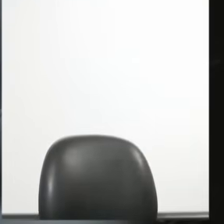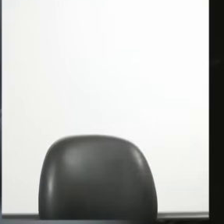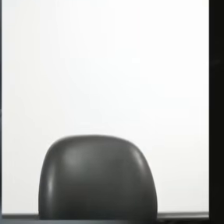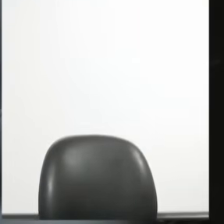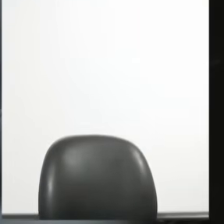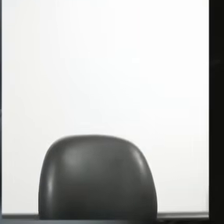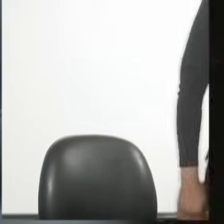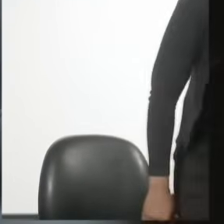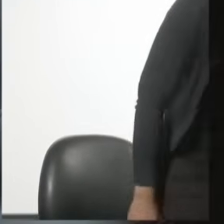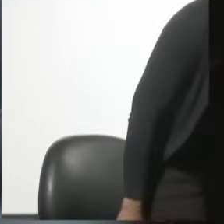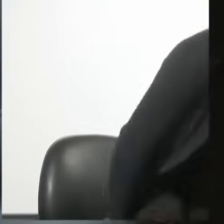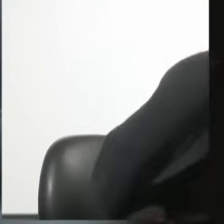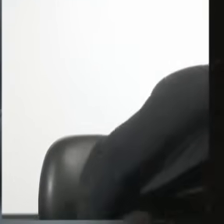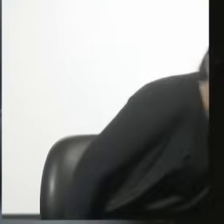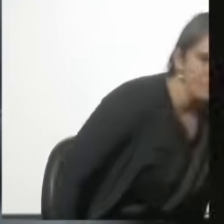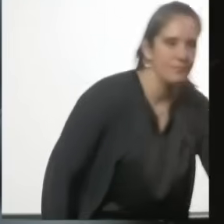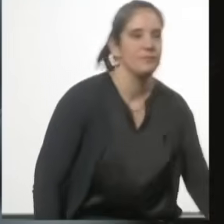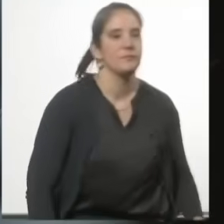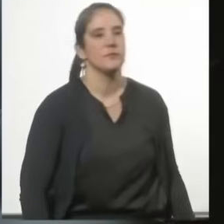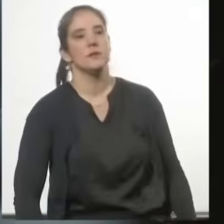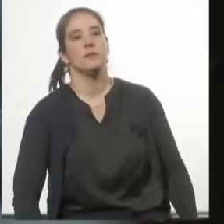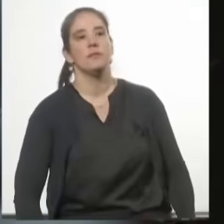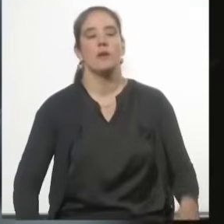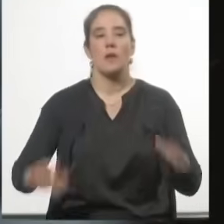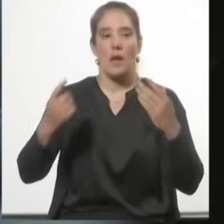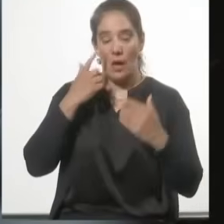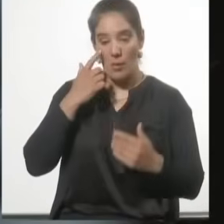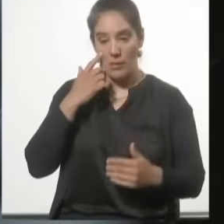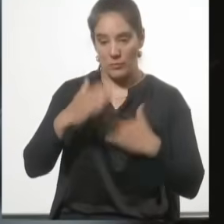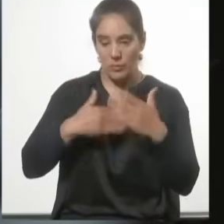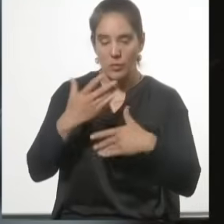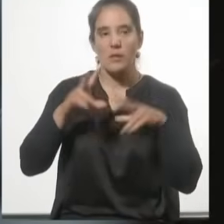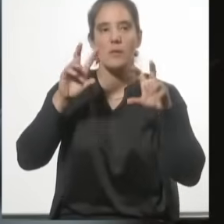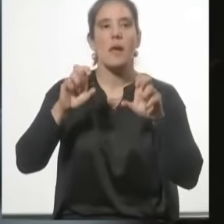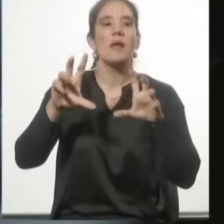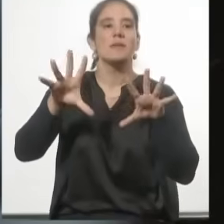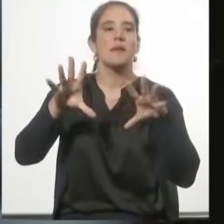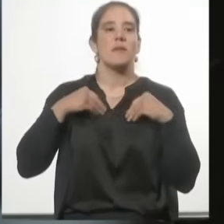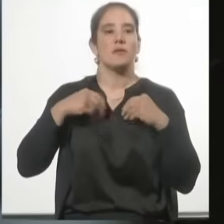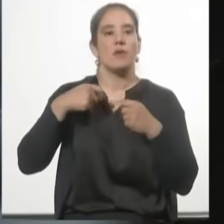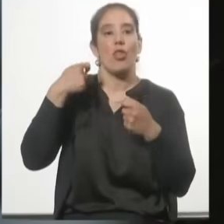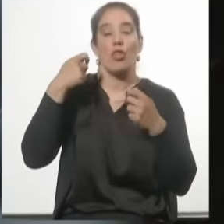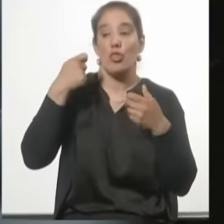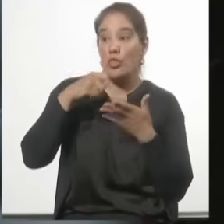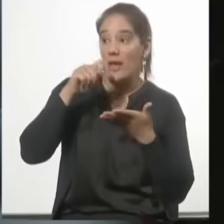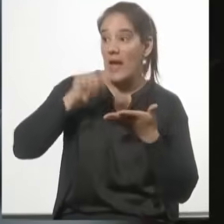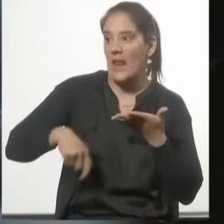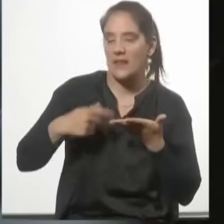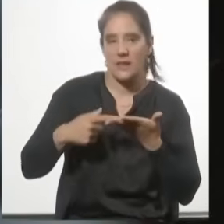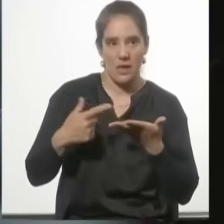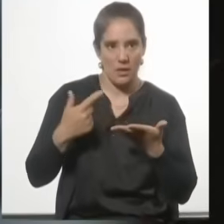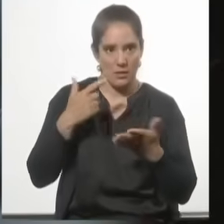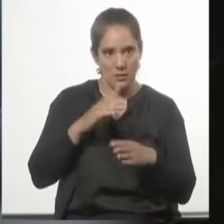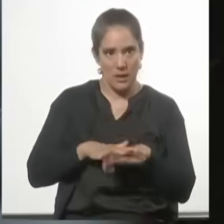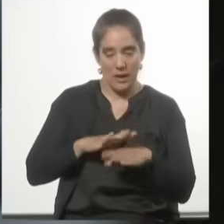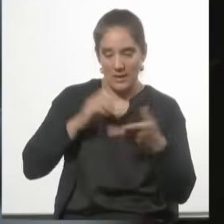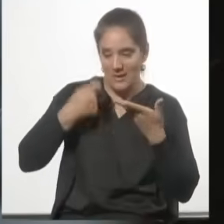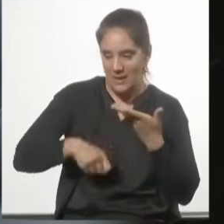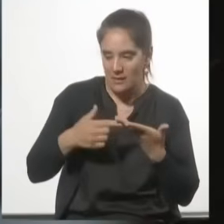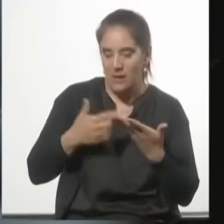consideraciones respecto a el proceso administrativo de aceptación de las garantías. Como surge de esta